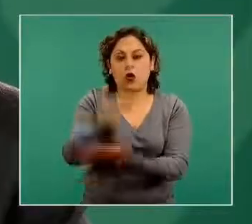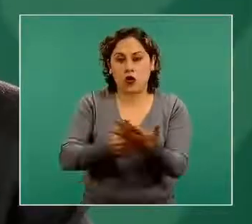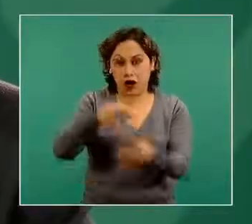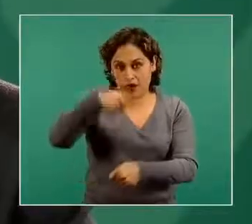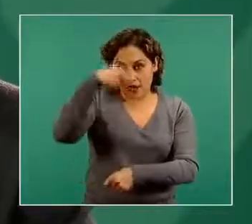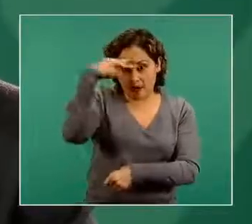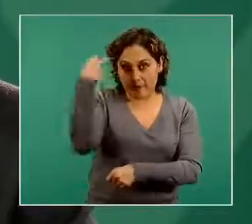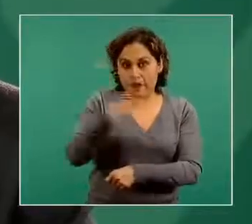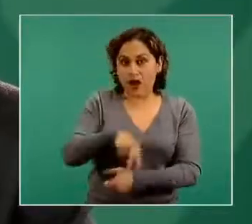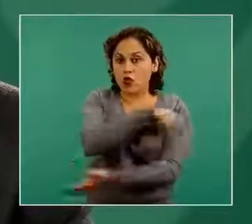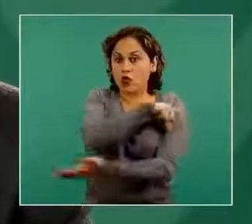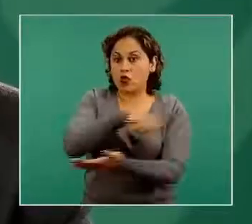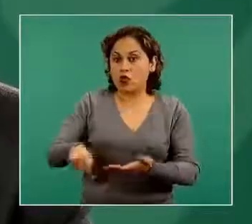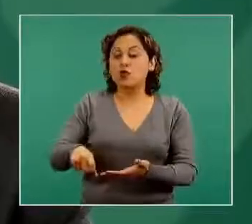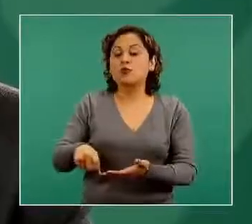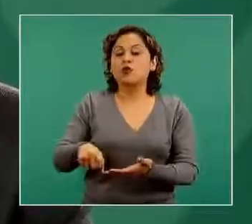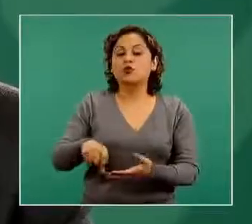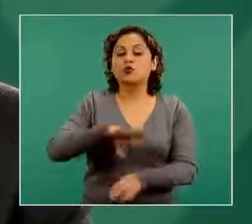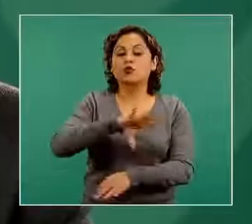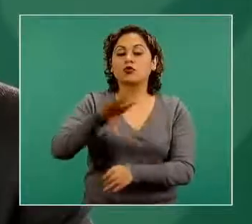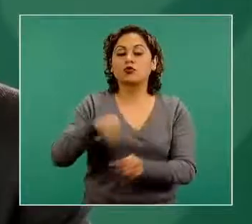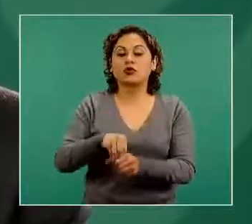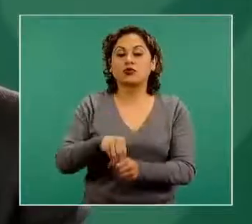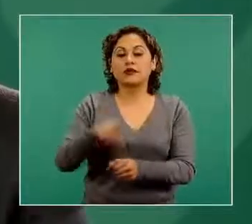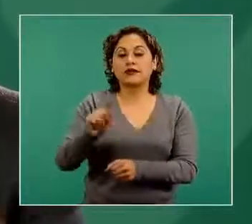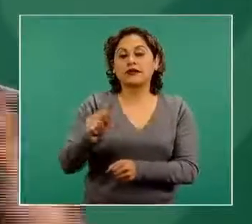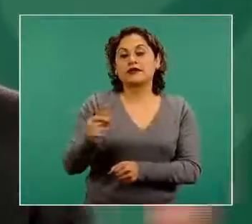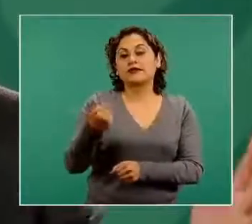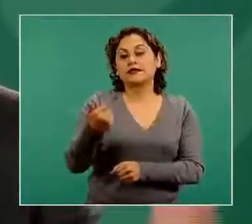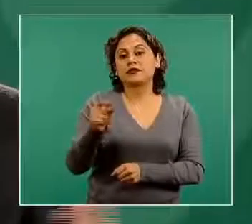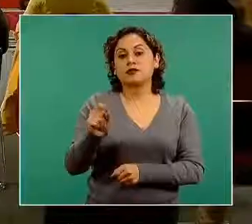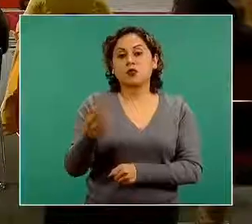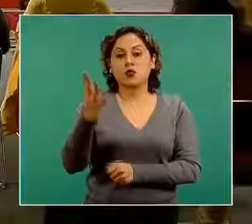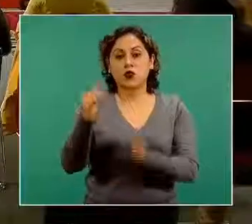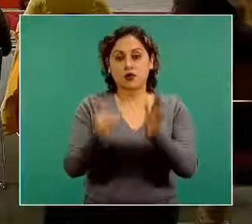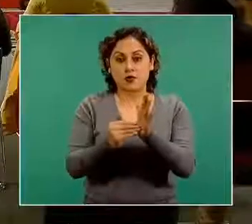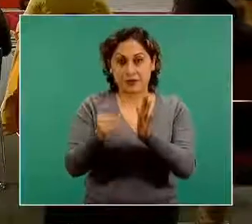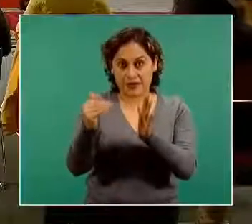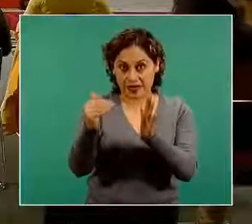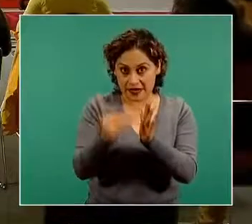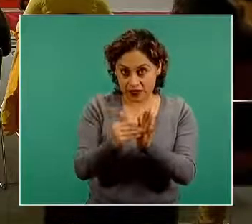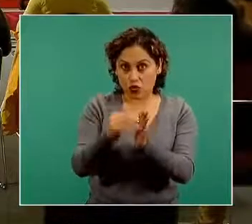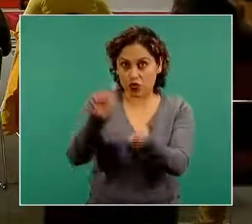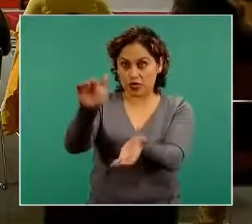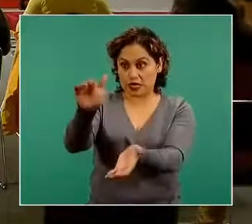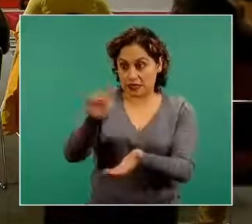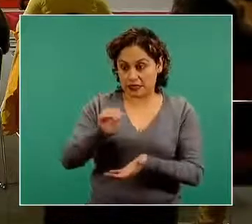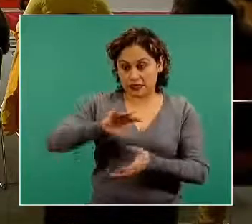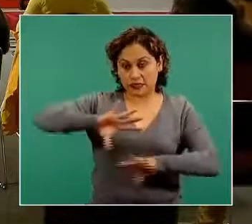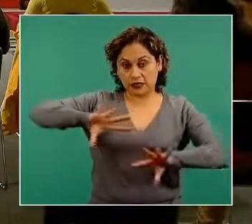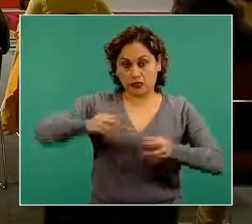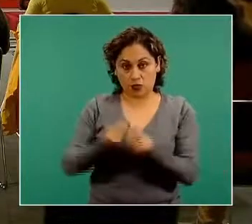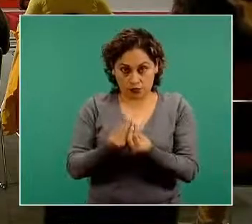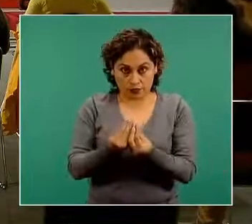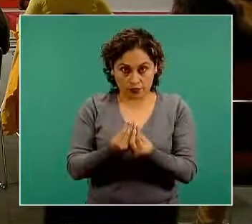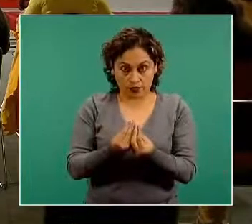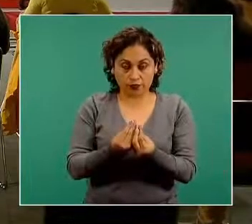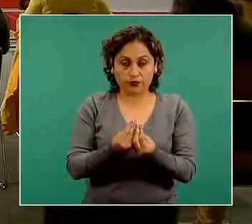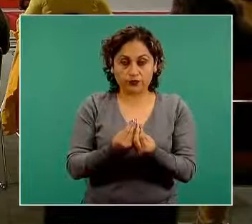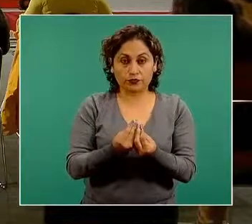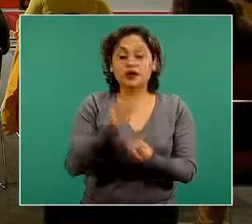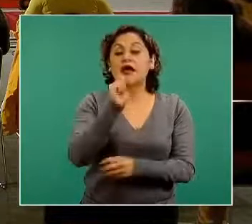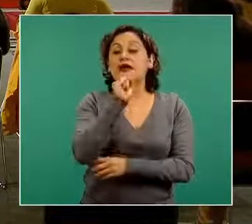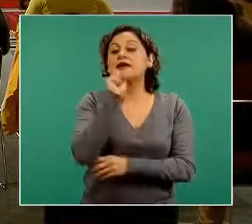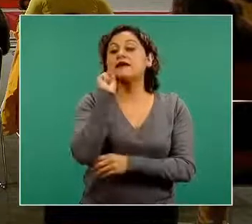de 77.4 millones de dosis en conjunto durante todo el contrato, y para